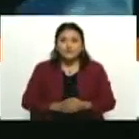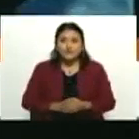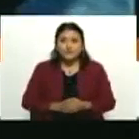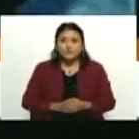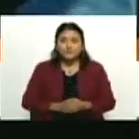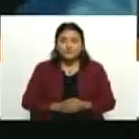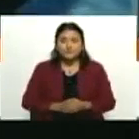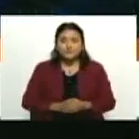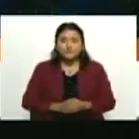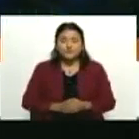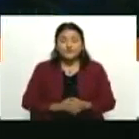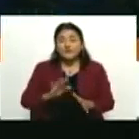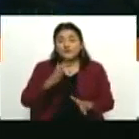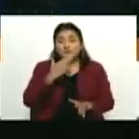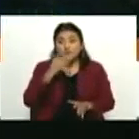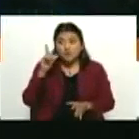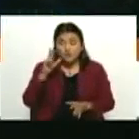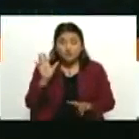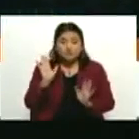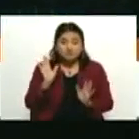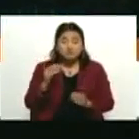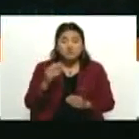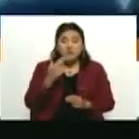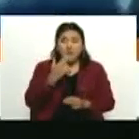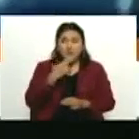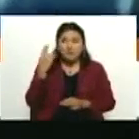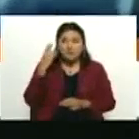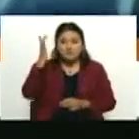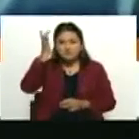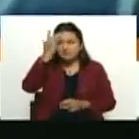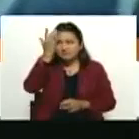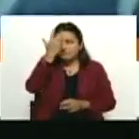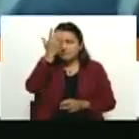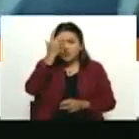se compromete, nunca cumple.